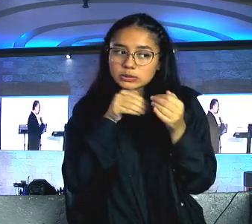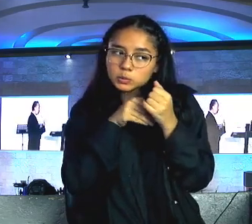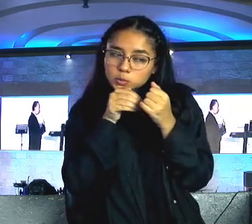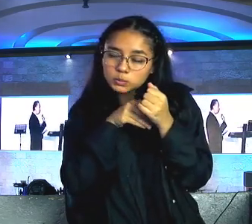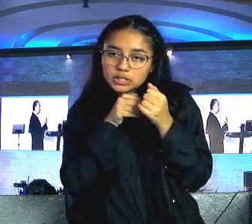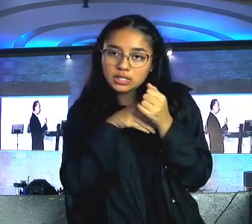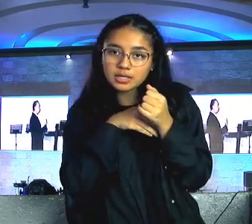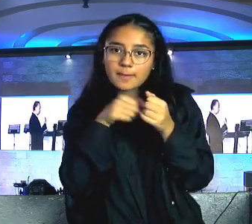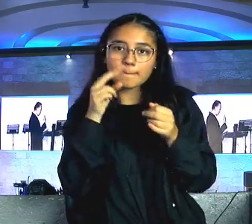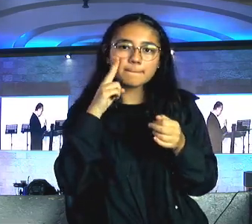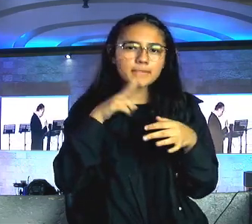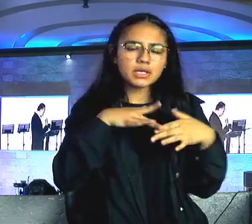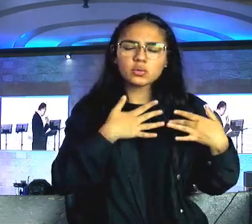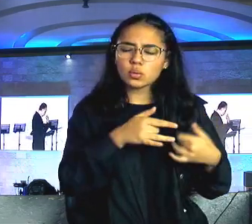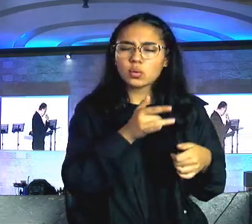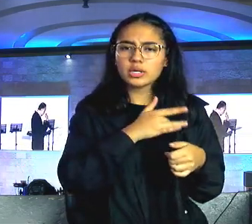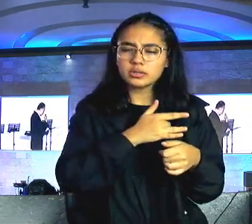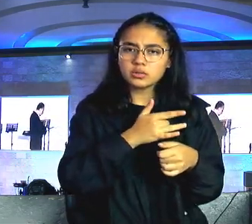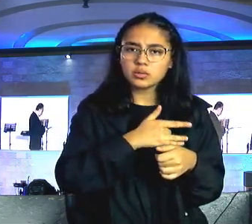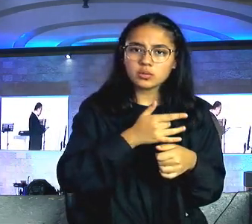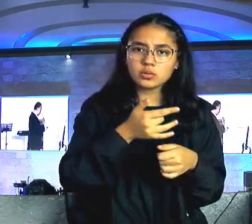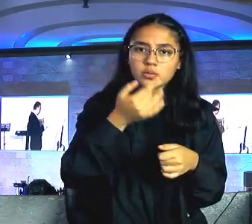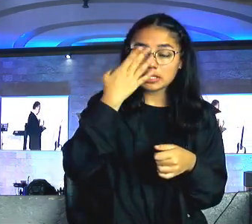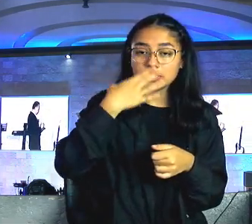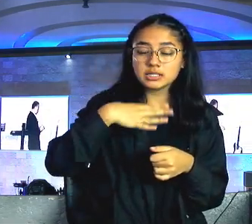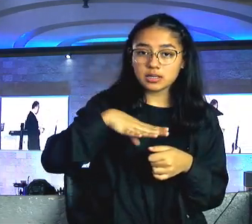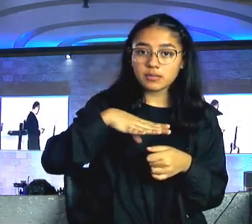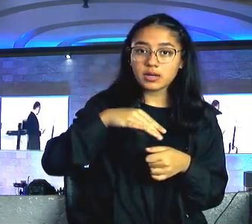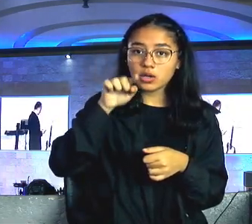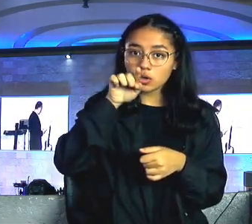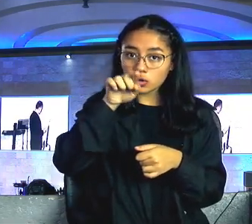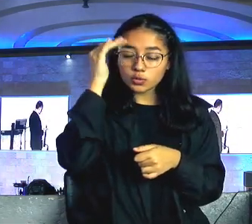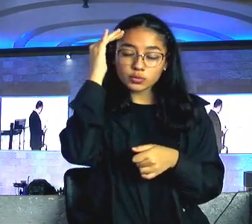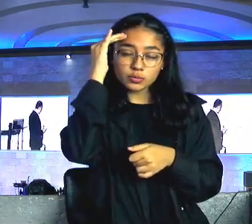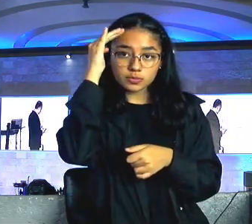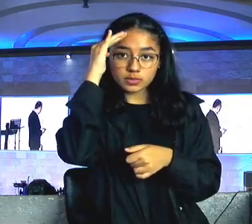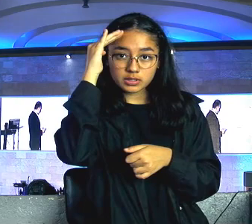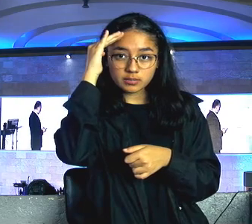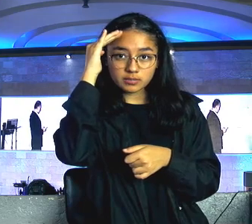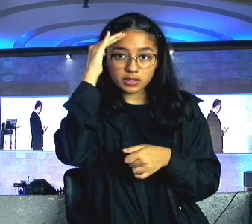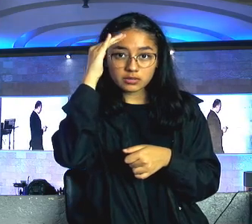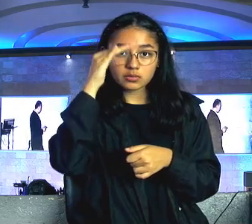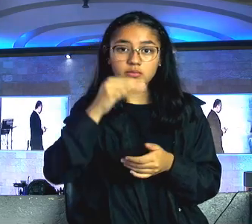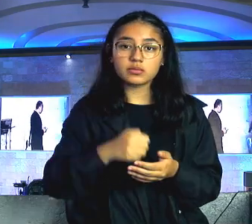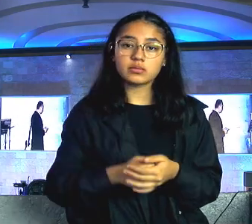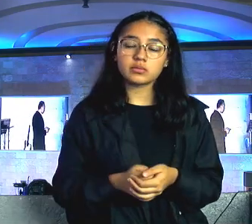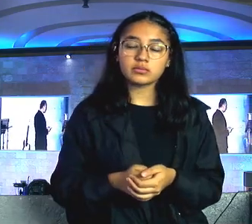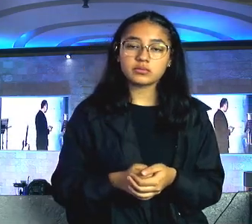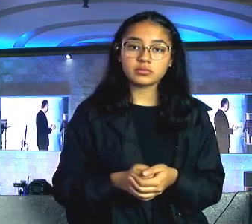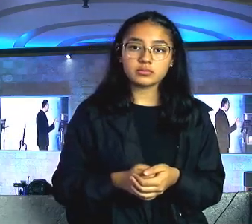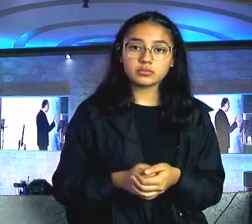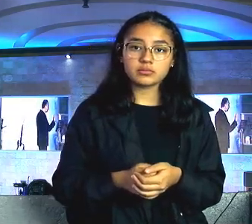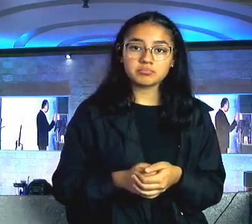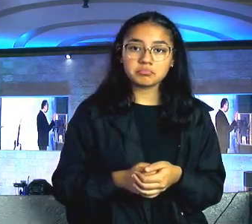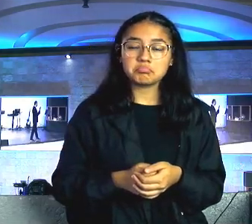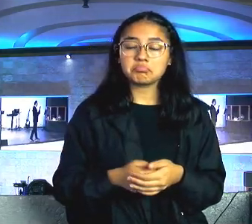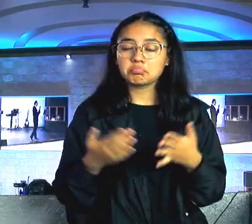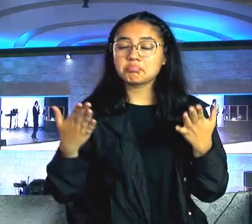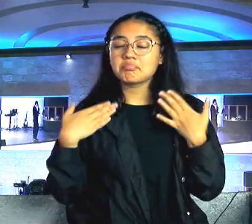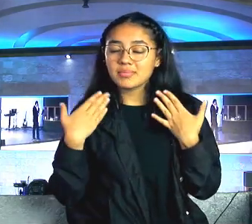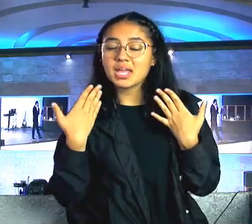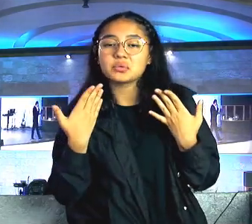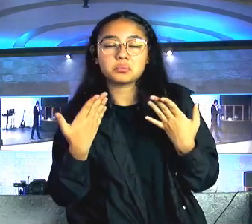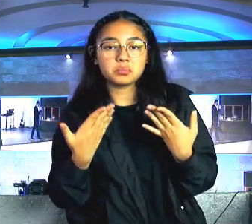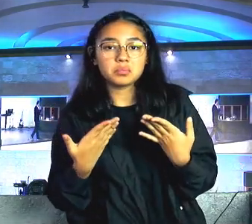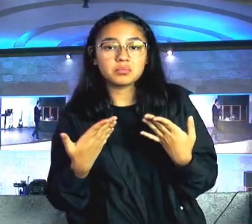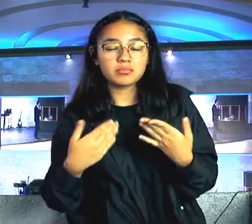ve tu corazón y ve lo que tú estás pensando. Así que es increíble pensar